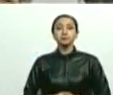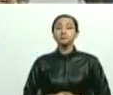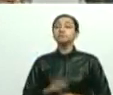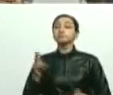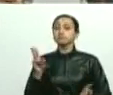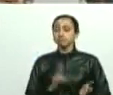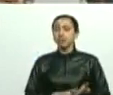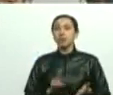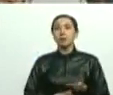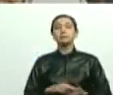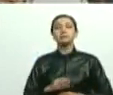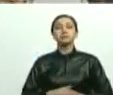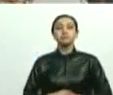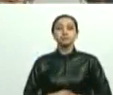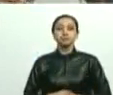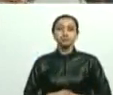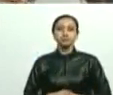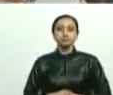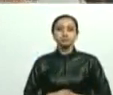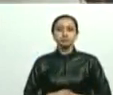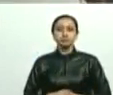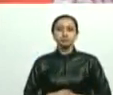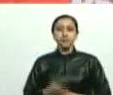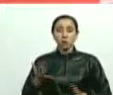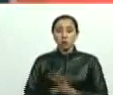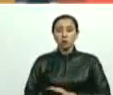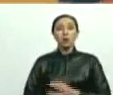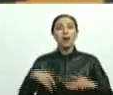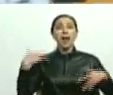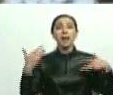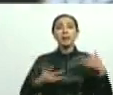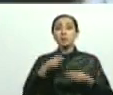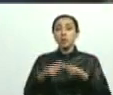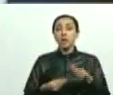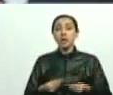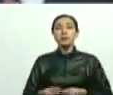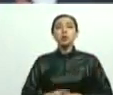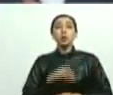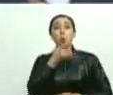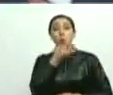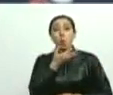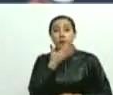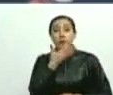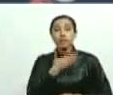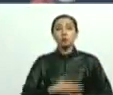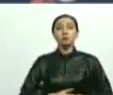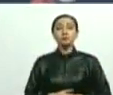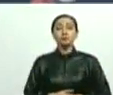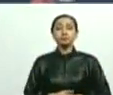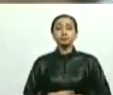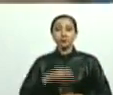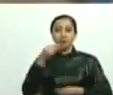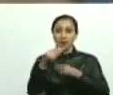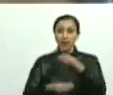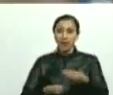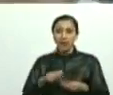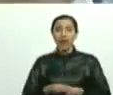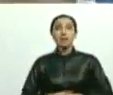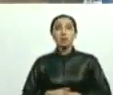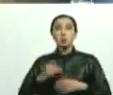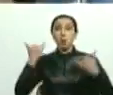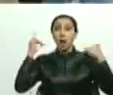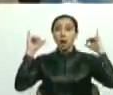Verdaderamente. En medio de estas jornadas tan hermosas que ha sido la conmemoración